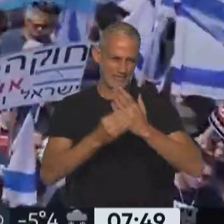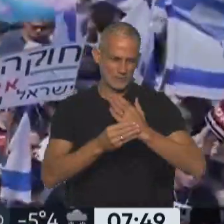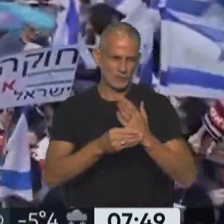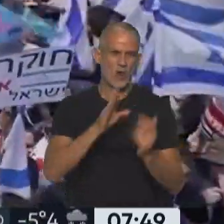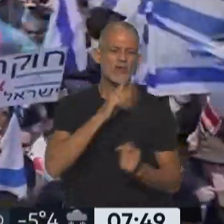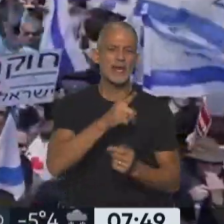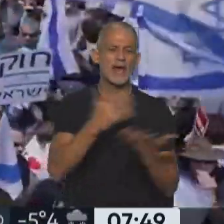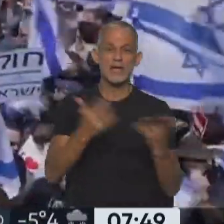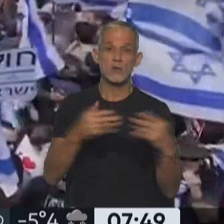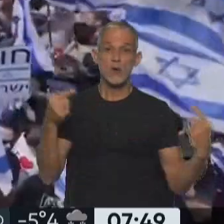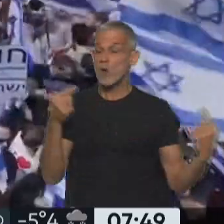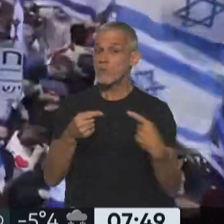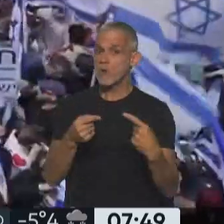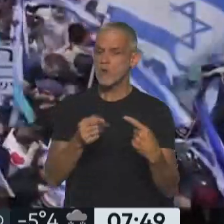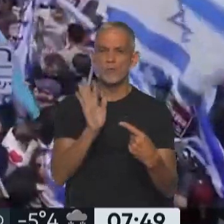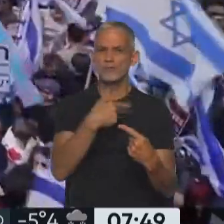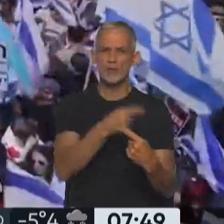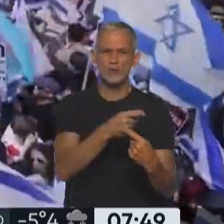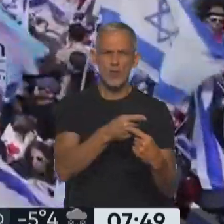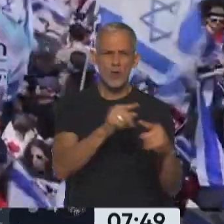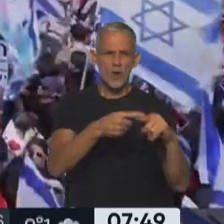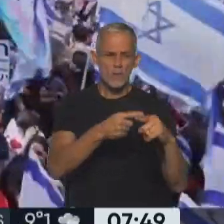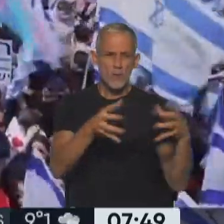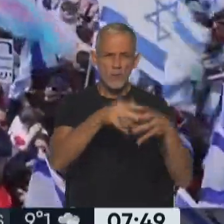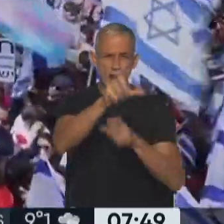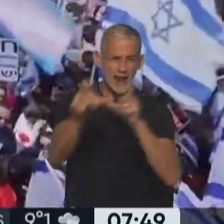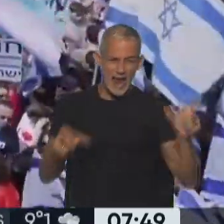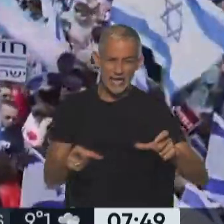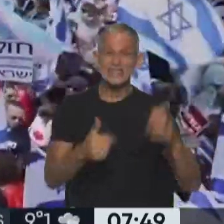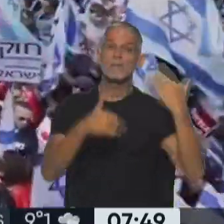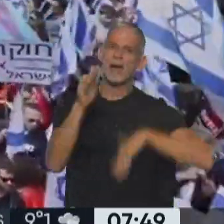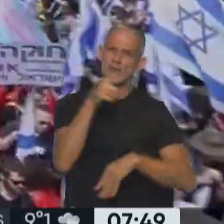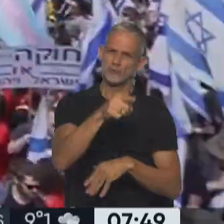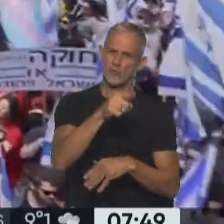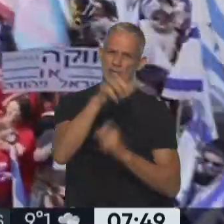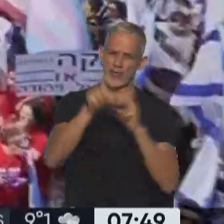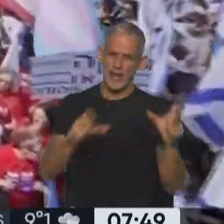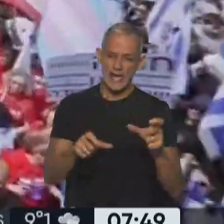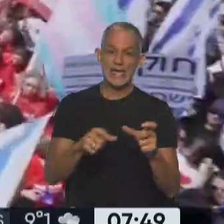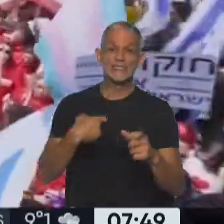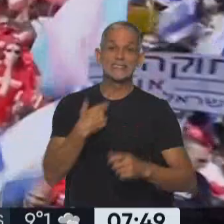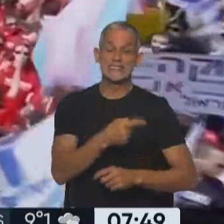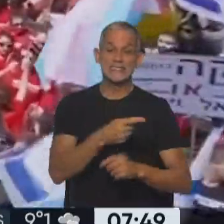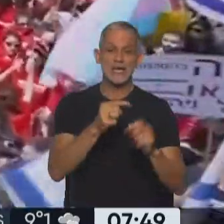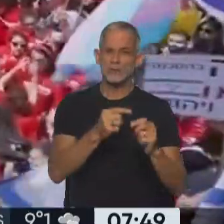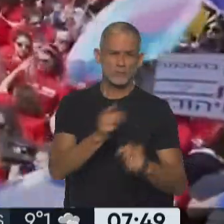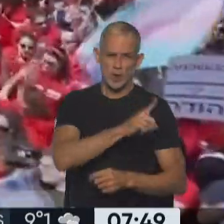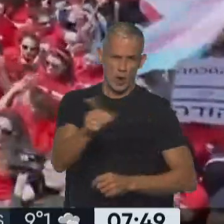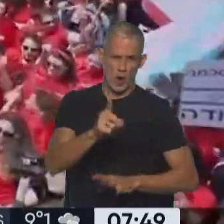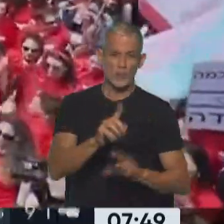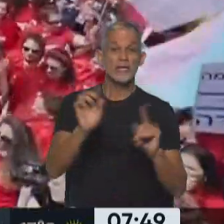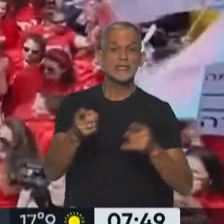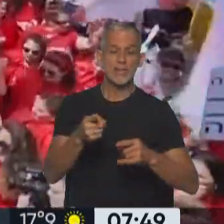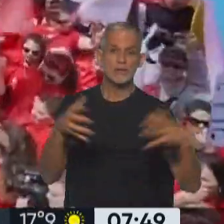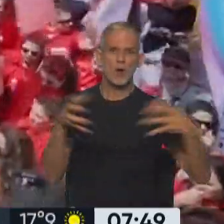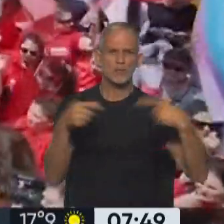la oposición no solamente de toda la población, la mayor parte, y de los sindicatos, sino también de la